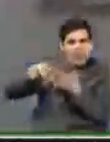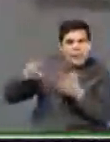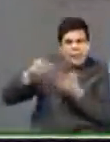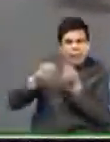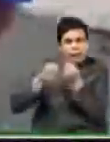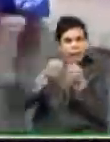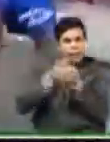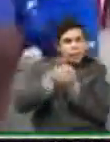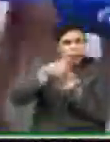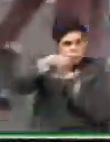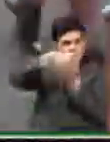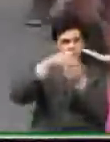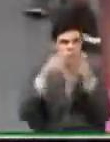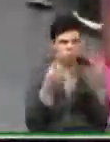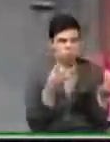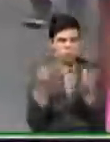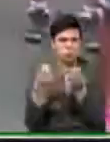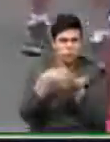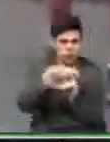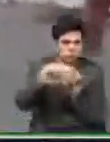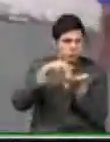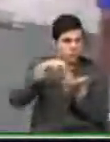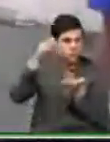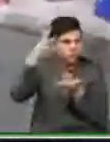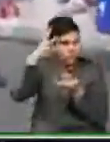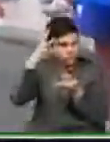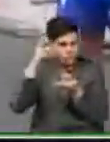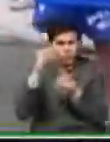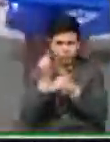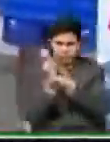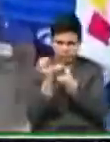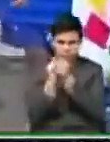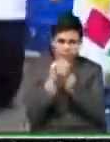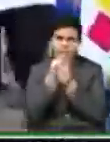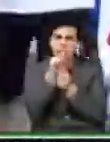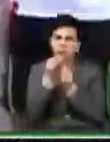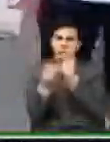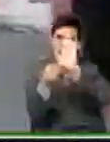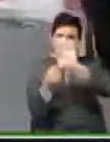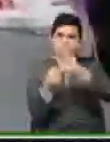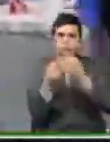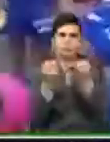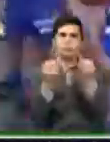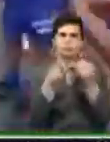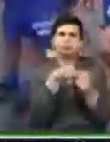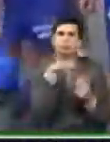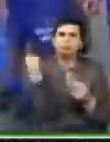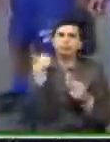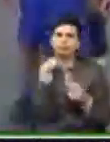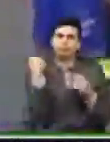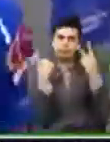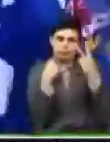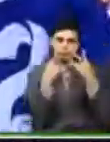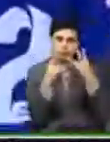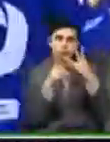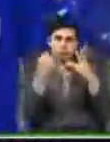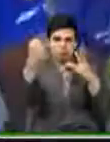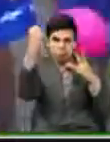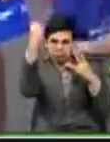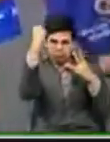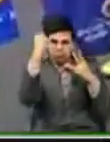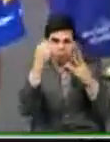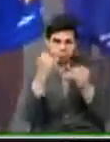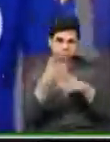del Gran Santander. El onceno del Inderbú hasta el momento, en tres presentaciones, acumula dos derrotas y una victoria. A pesar